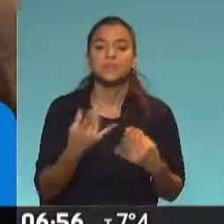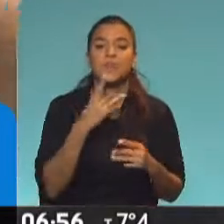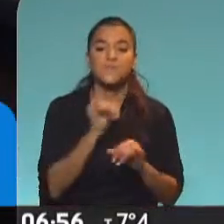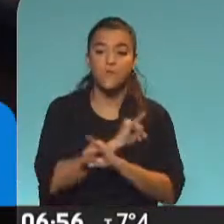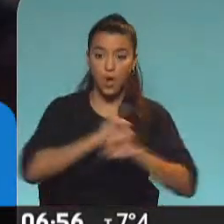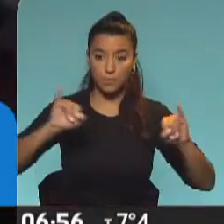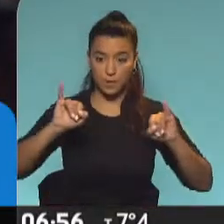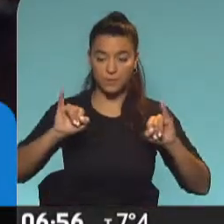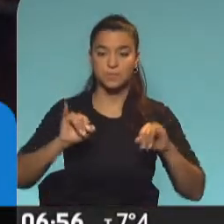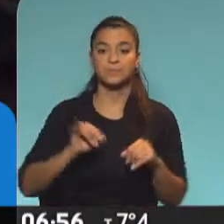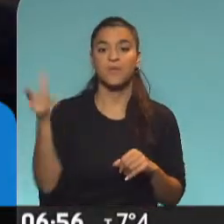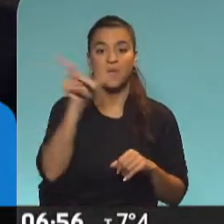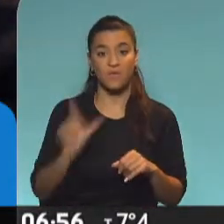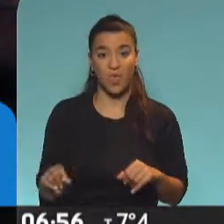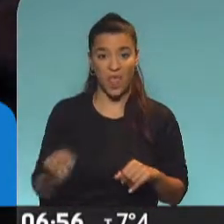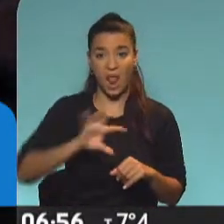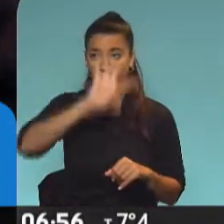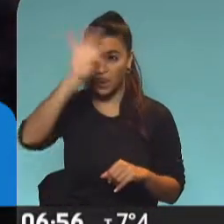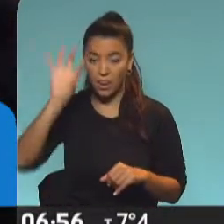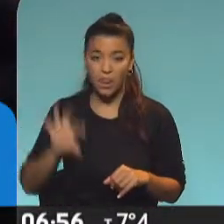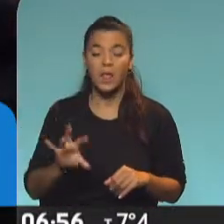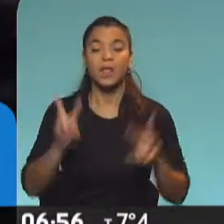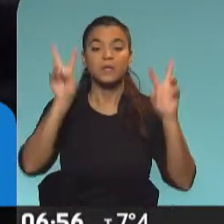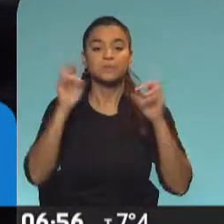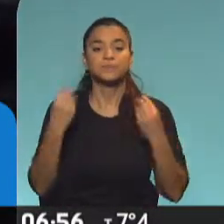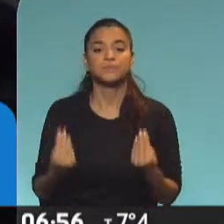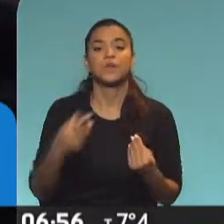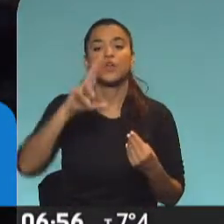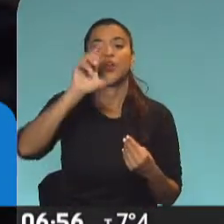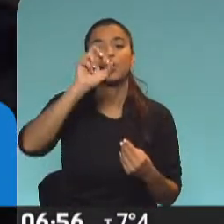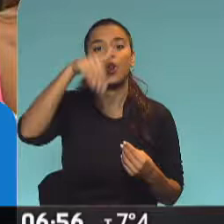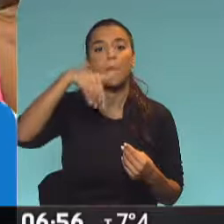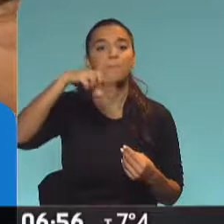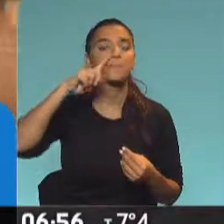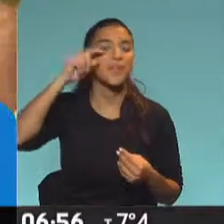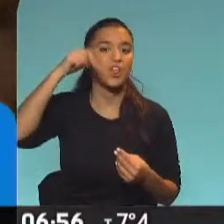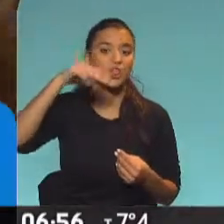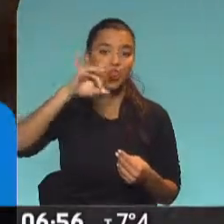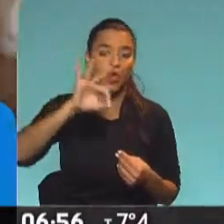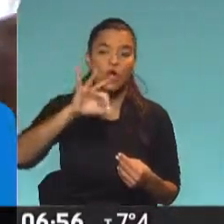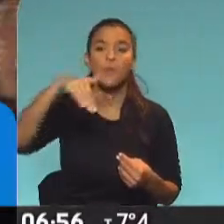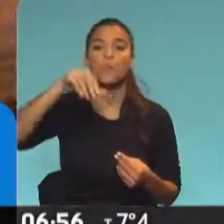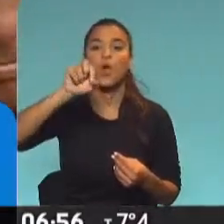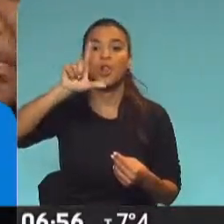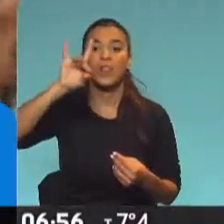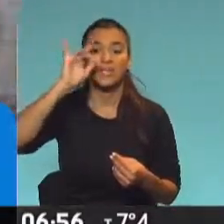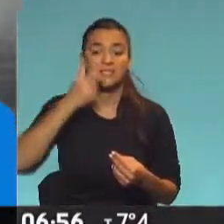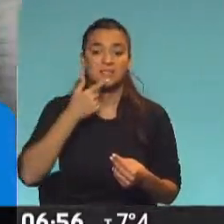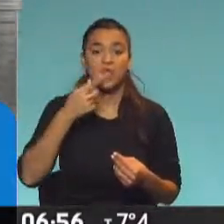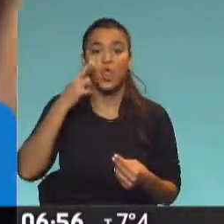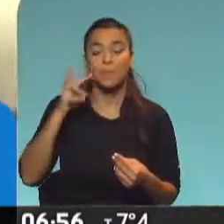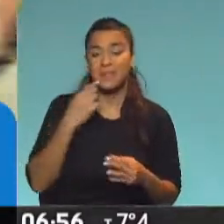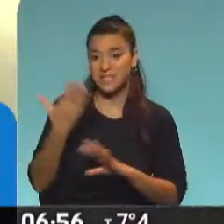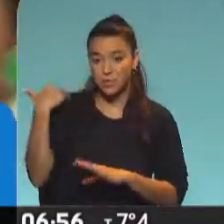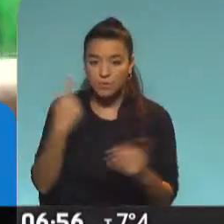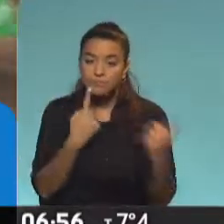informe federal cuyo título es Rompiendo Moldes. Fue realizado en 2019. Revela